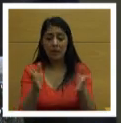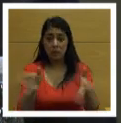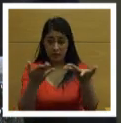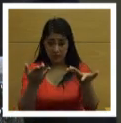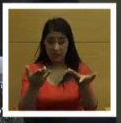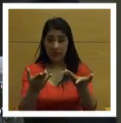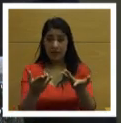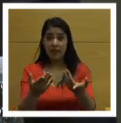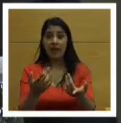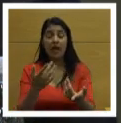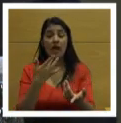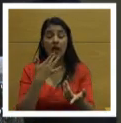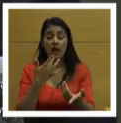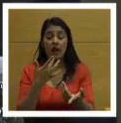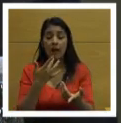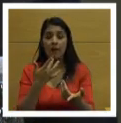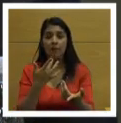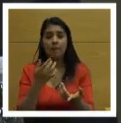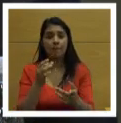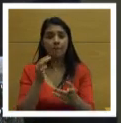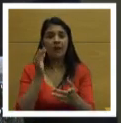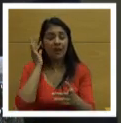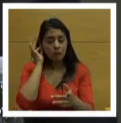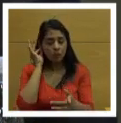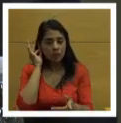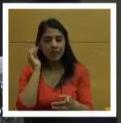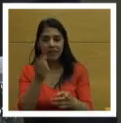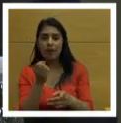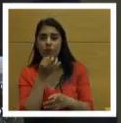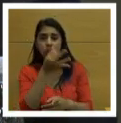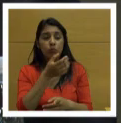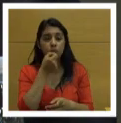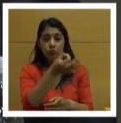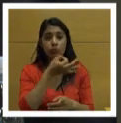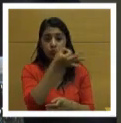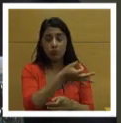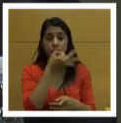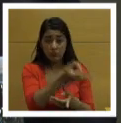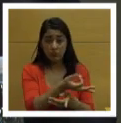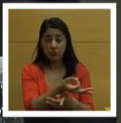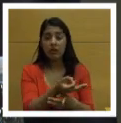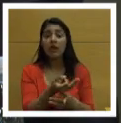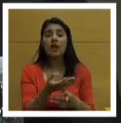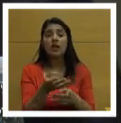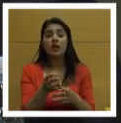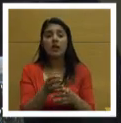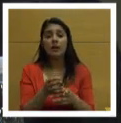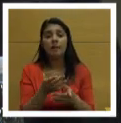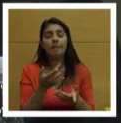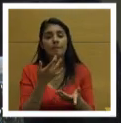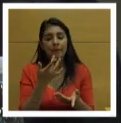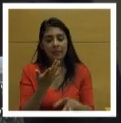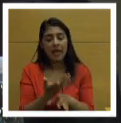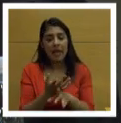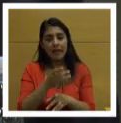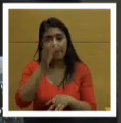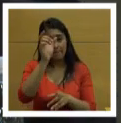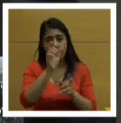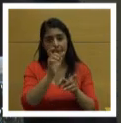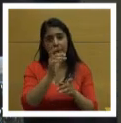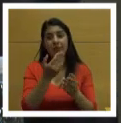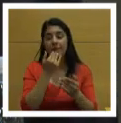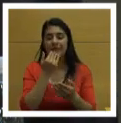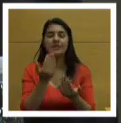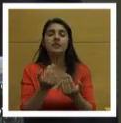objeto y principalmente evitar la retractación, contándose para ello con profesionales expertos